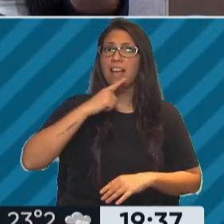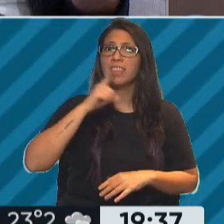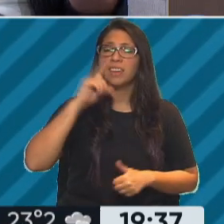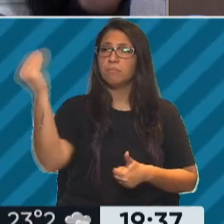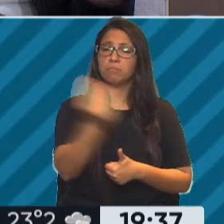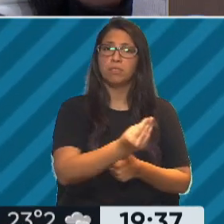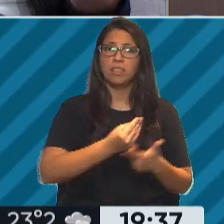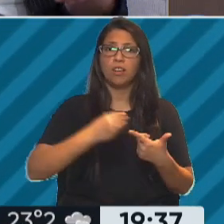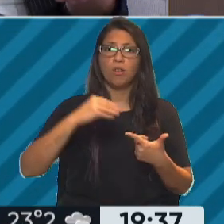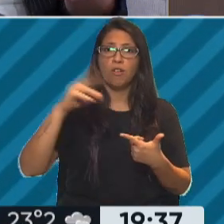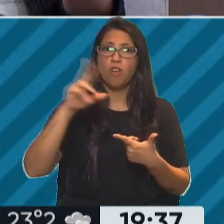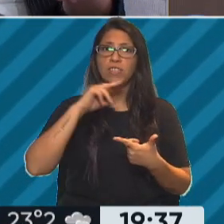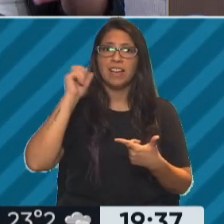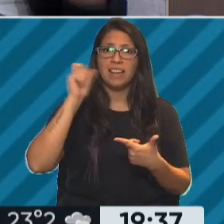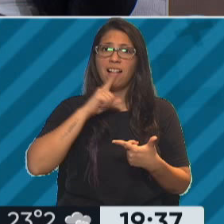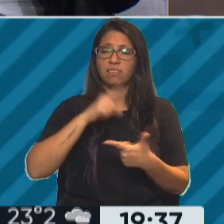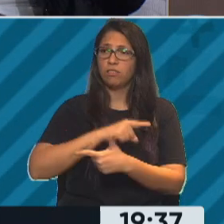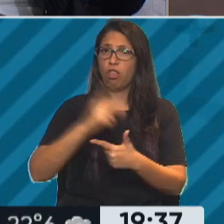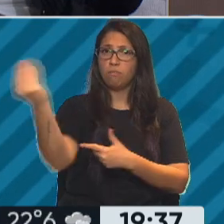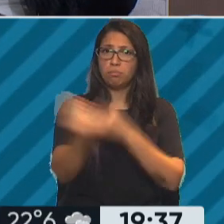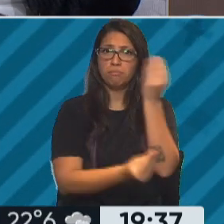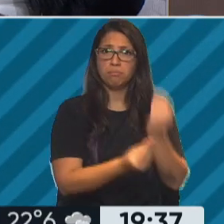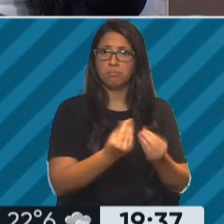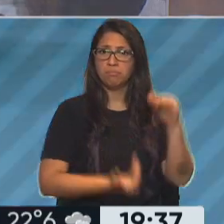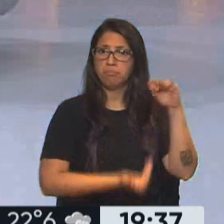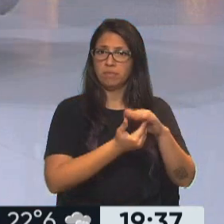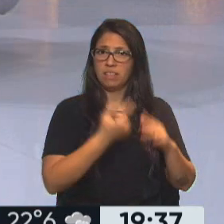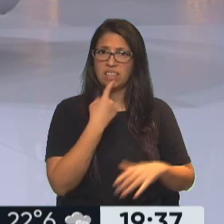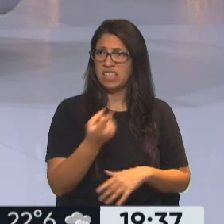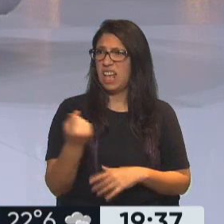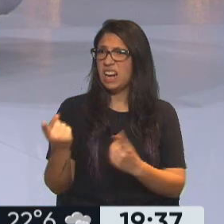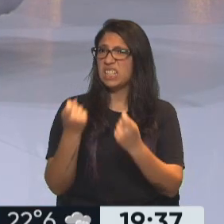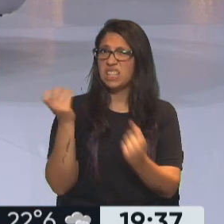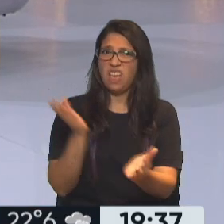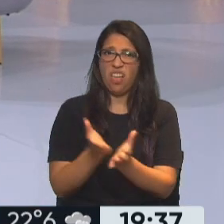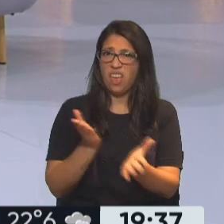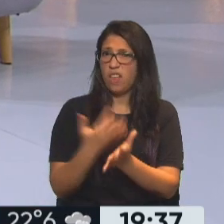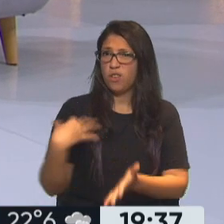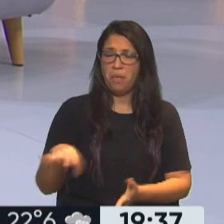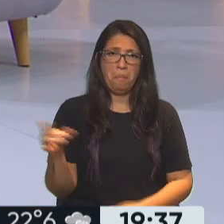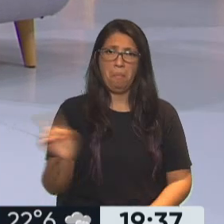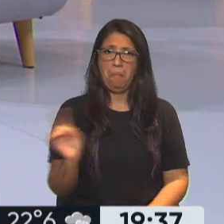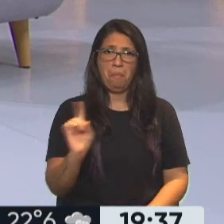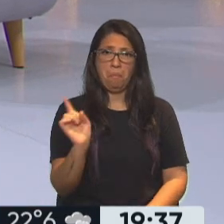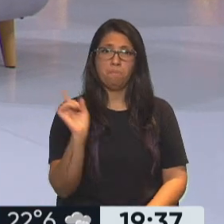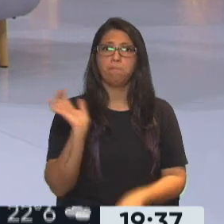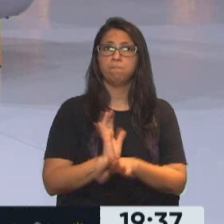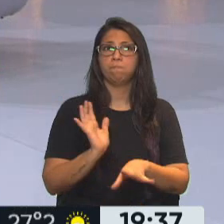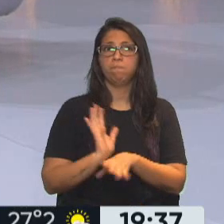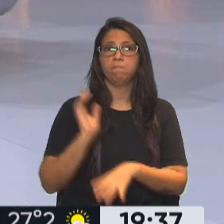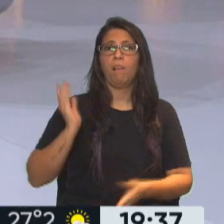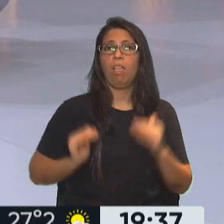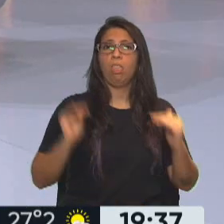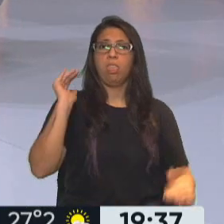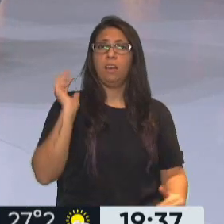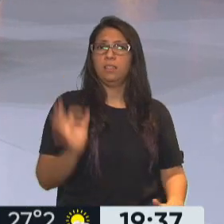casualidad son los dos cortesanos que por un lado hablan de que no toda necesidad puede tener un derecho. Son cortesanos que entienden en